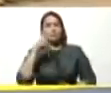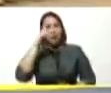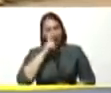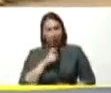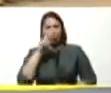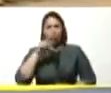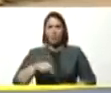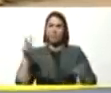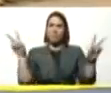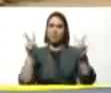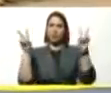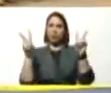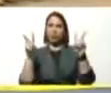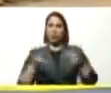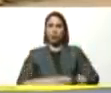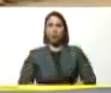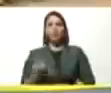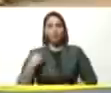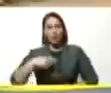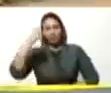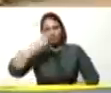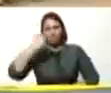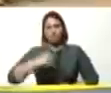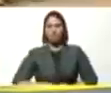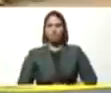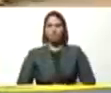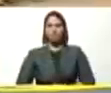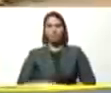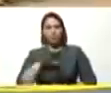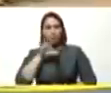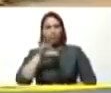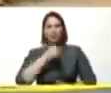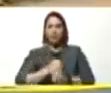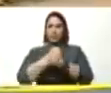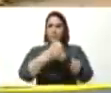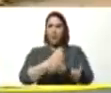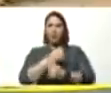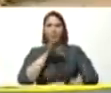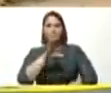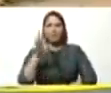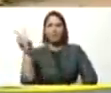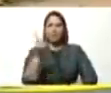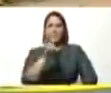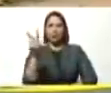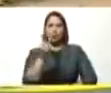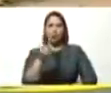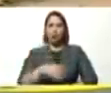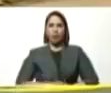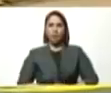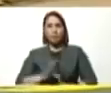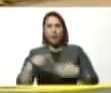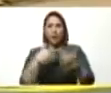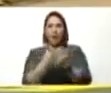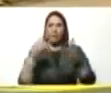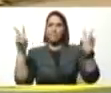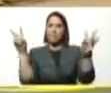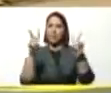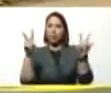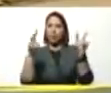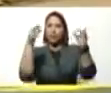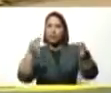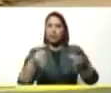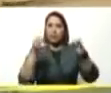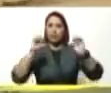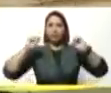de victoria. Tengan la seguridad. Patria amada, patria Venezuela, hasta la